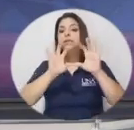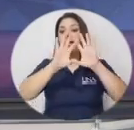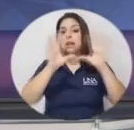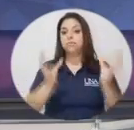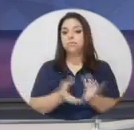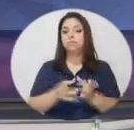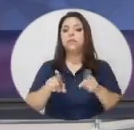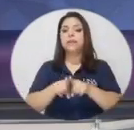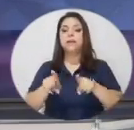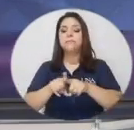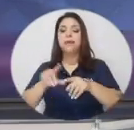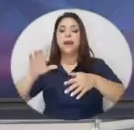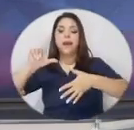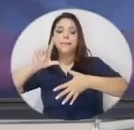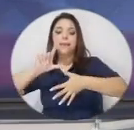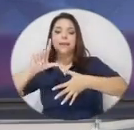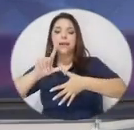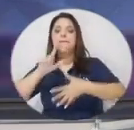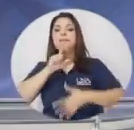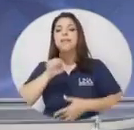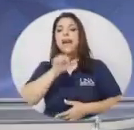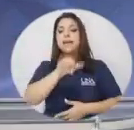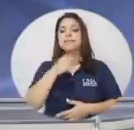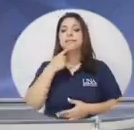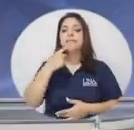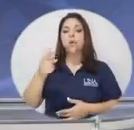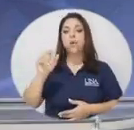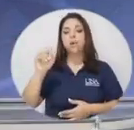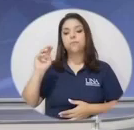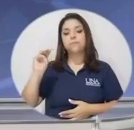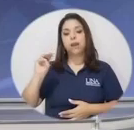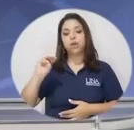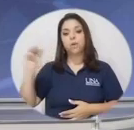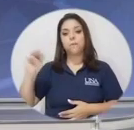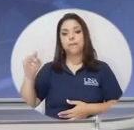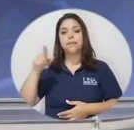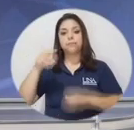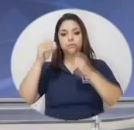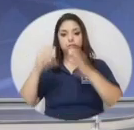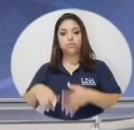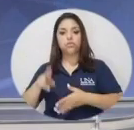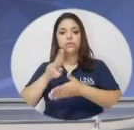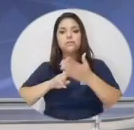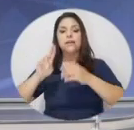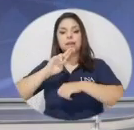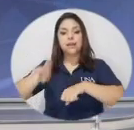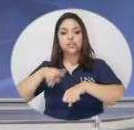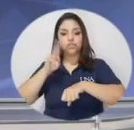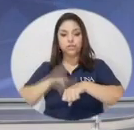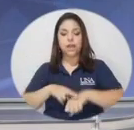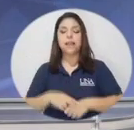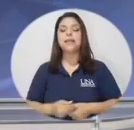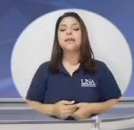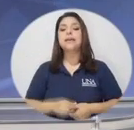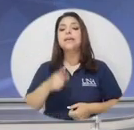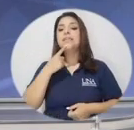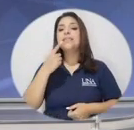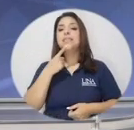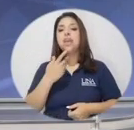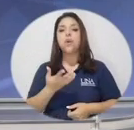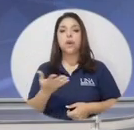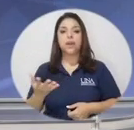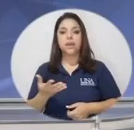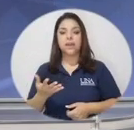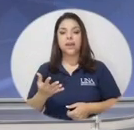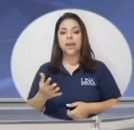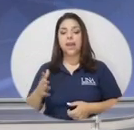mirada Marco Méndez, quien es académico de la Escuela de Relaciones Internacionales de la Universidad Nacional, quien considera que la América Latina